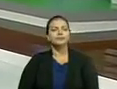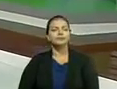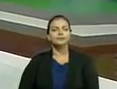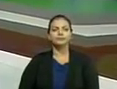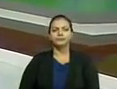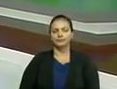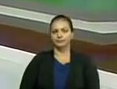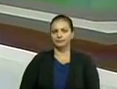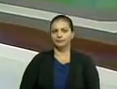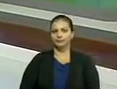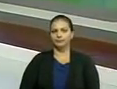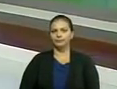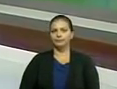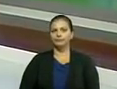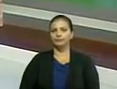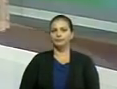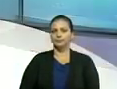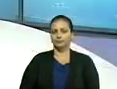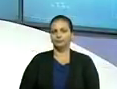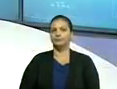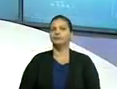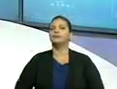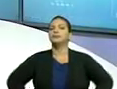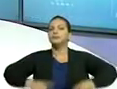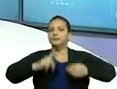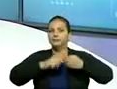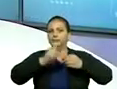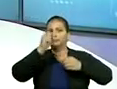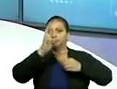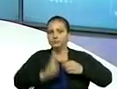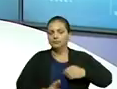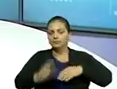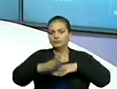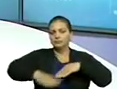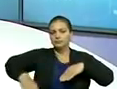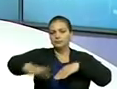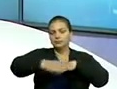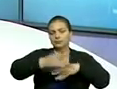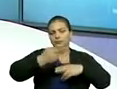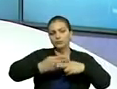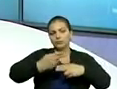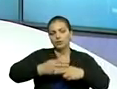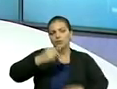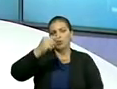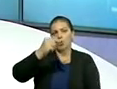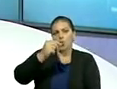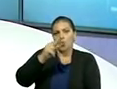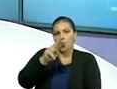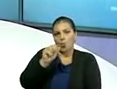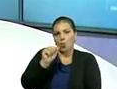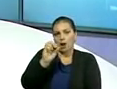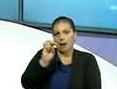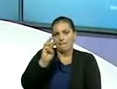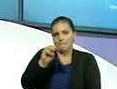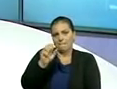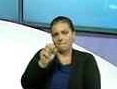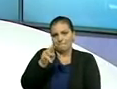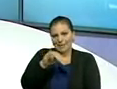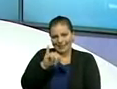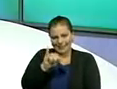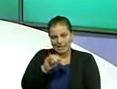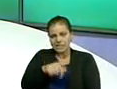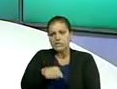En el sector de Guamaní, Alto, al sur de Quito, un taxista fue blanco de sujetos que lo abordaron para